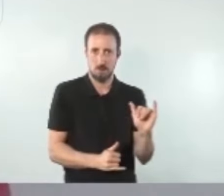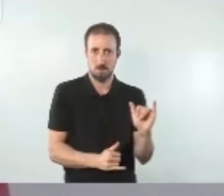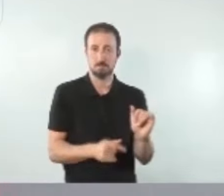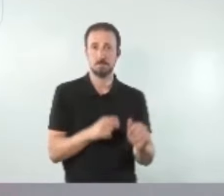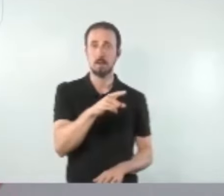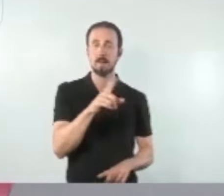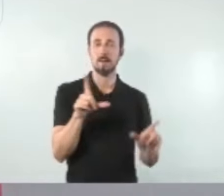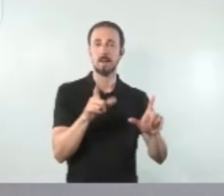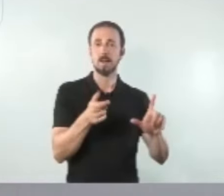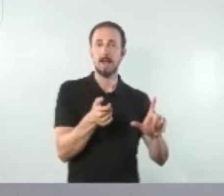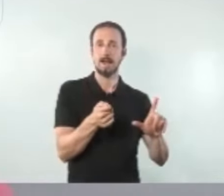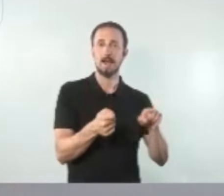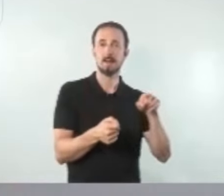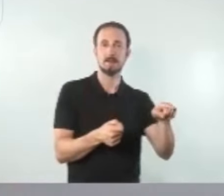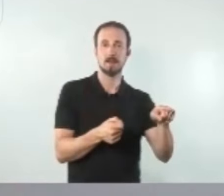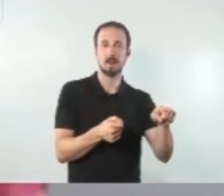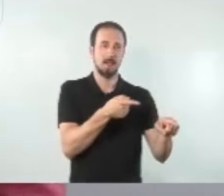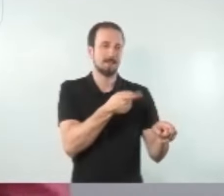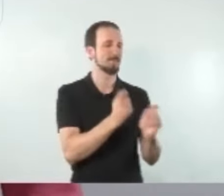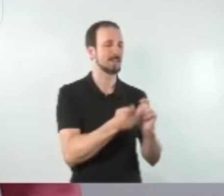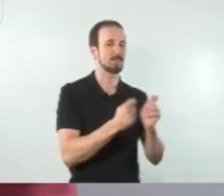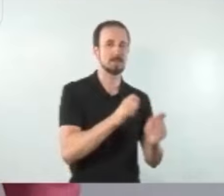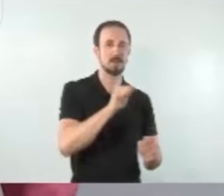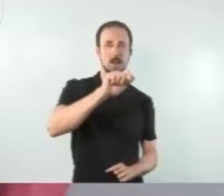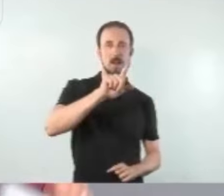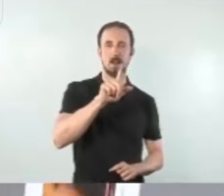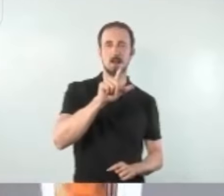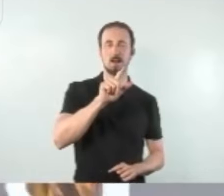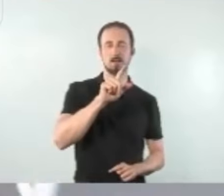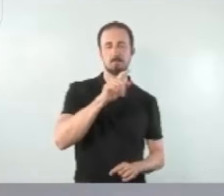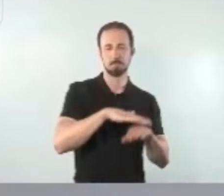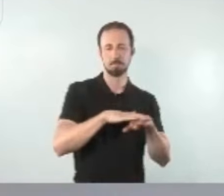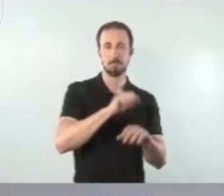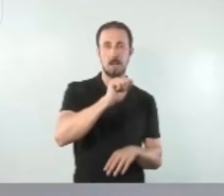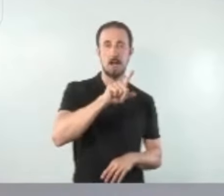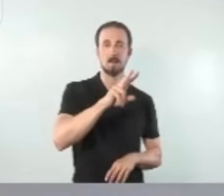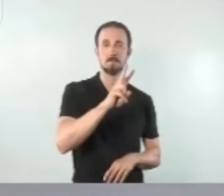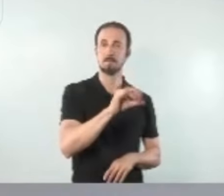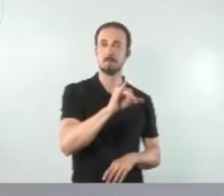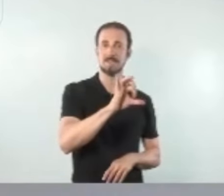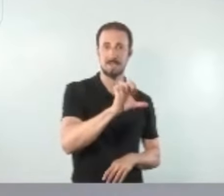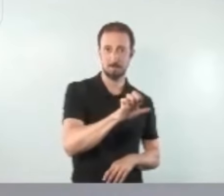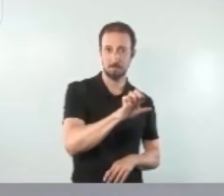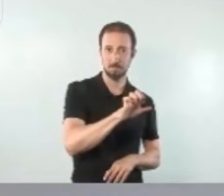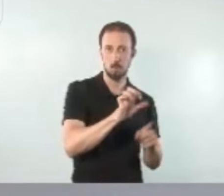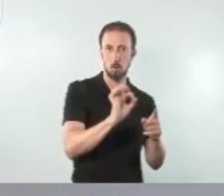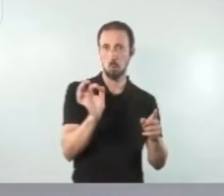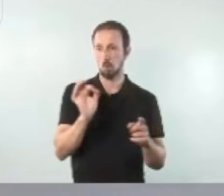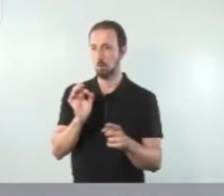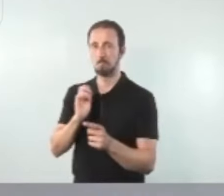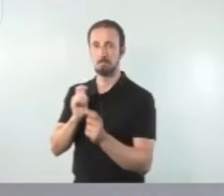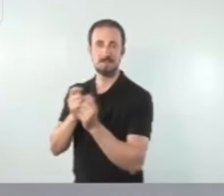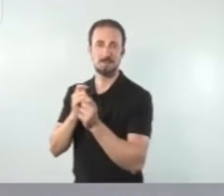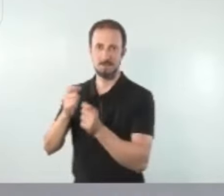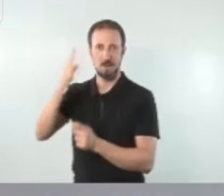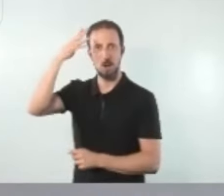una entrevista de Albise que te echan una entrevista del señor López Miras. Da